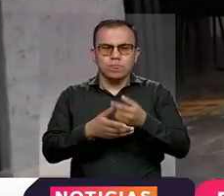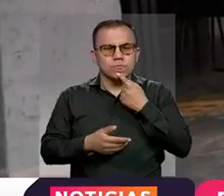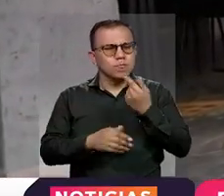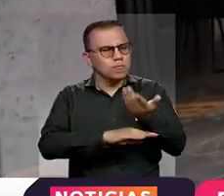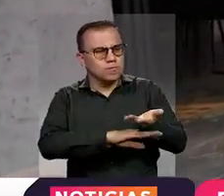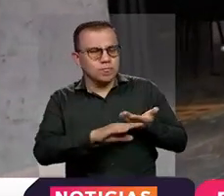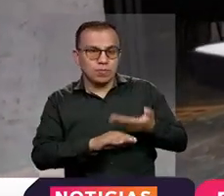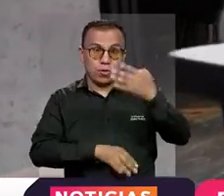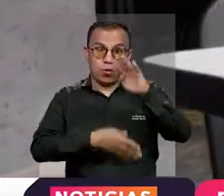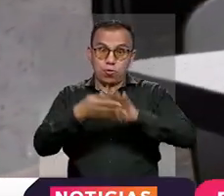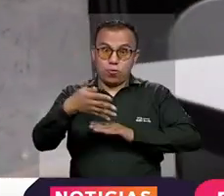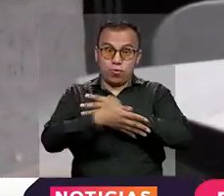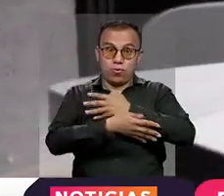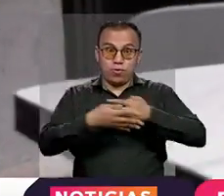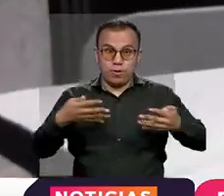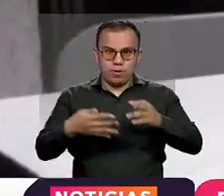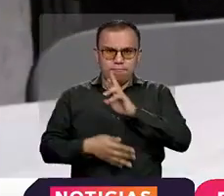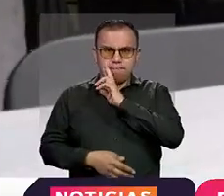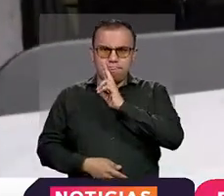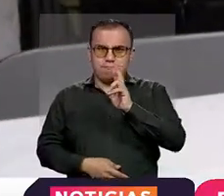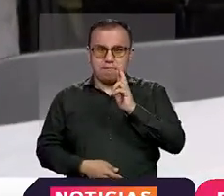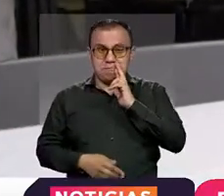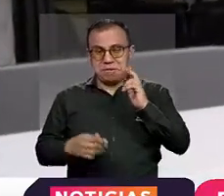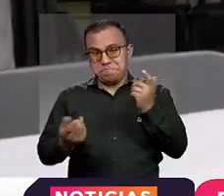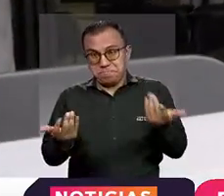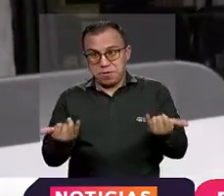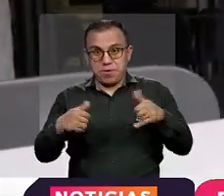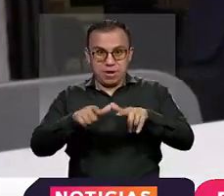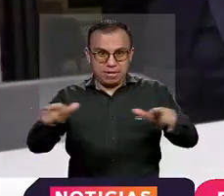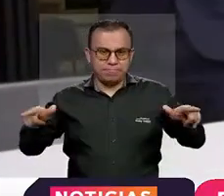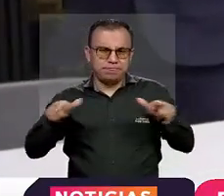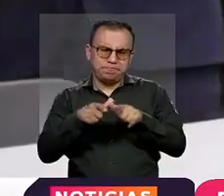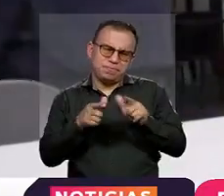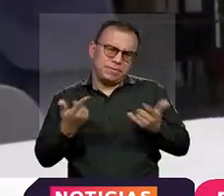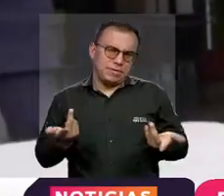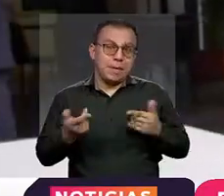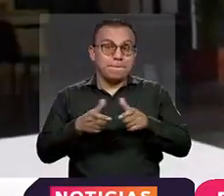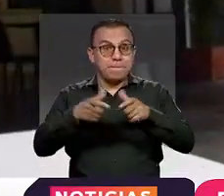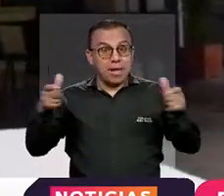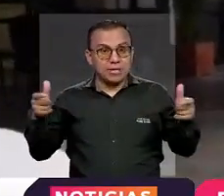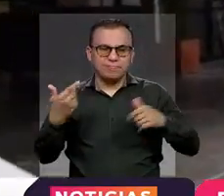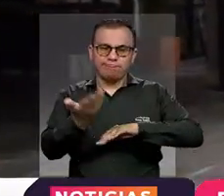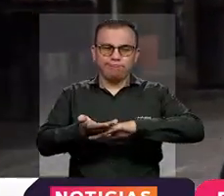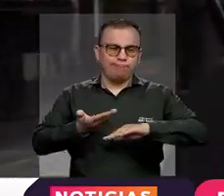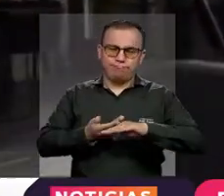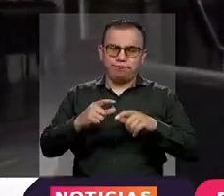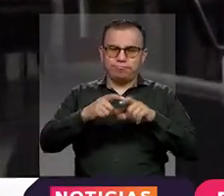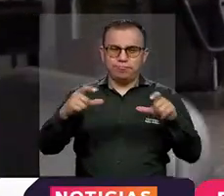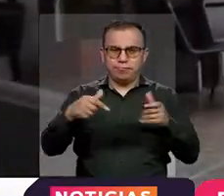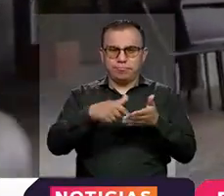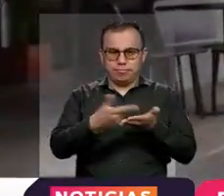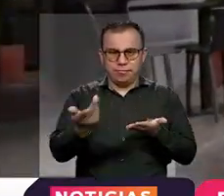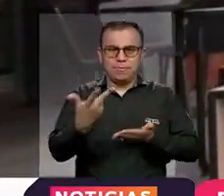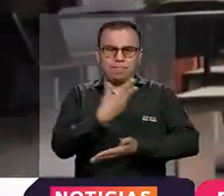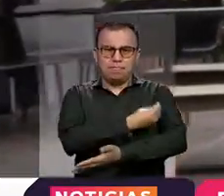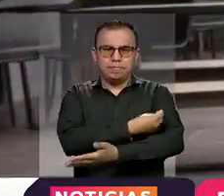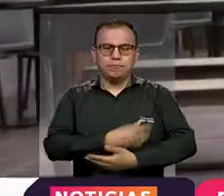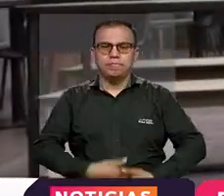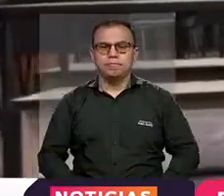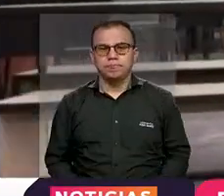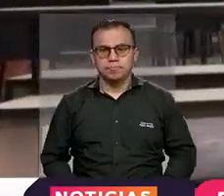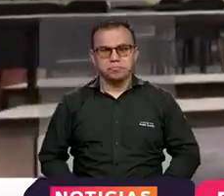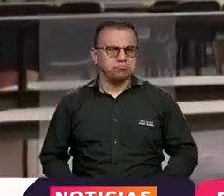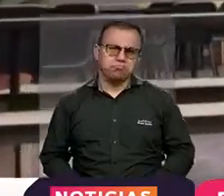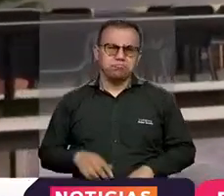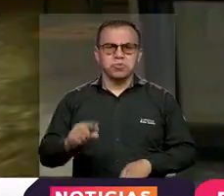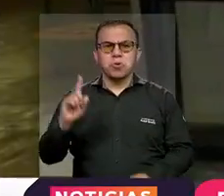que en horarios en donde los restaurantes no están tan llenos, como en esta situación no son tan concurridos, no se exija el carnet. Normalmente no